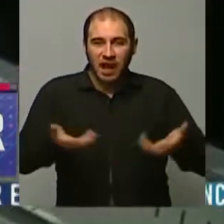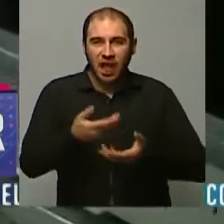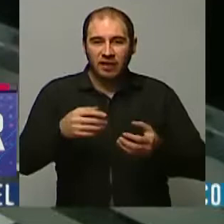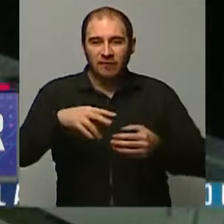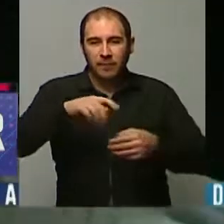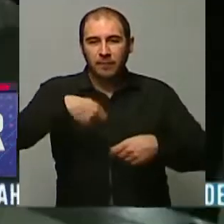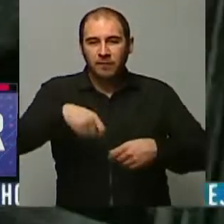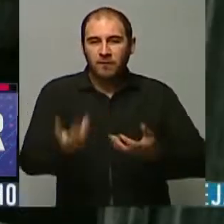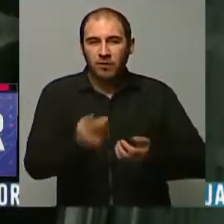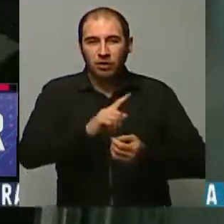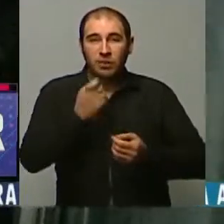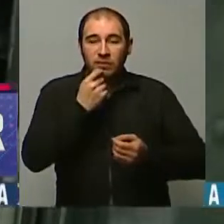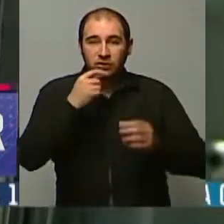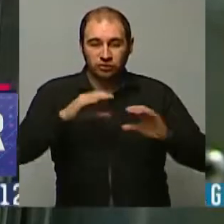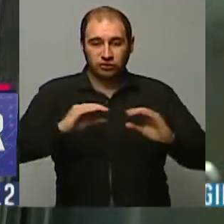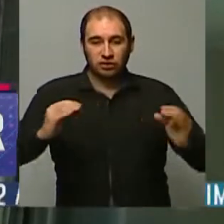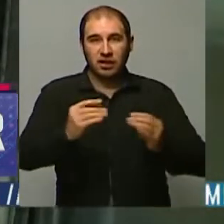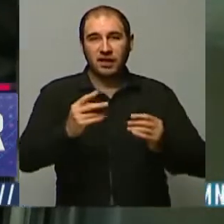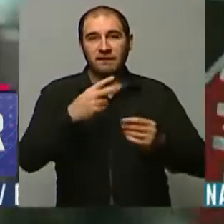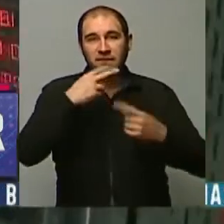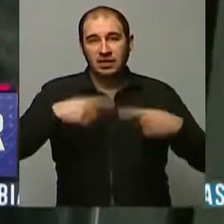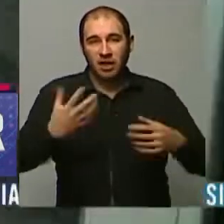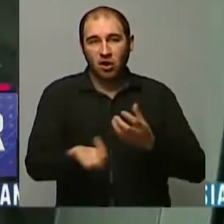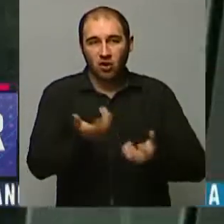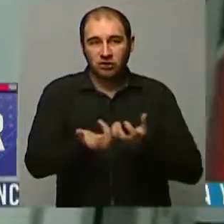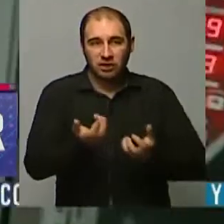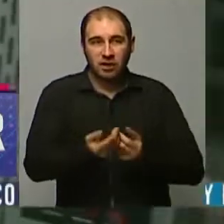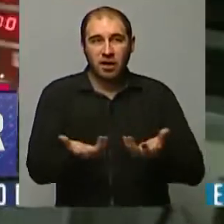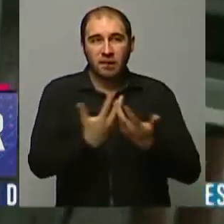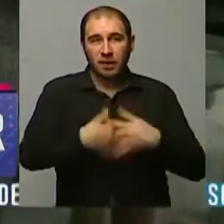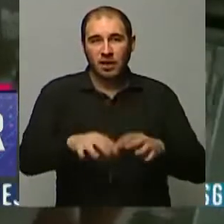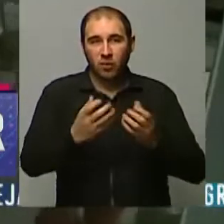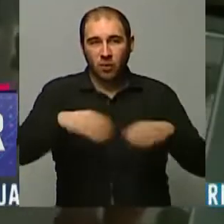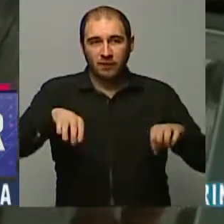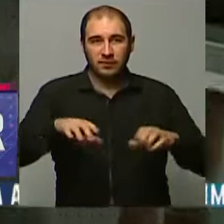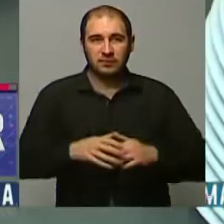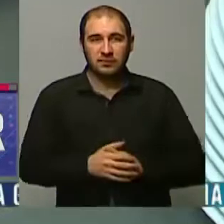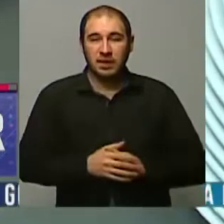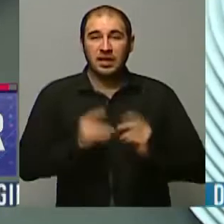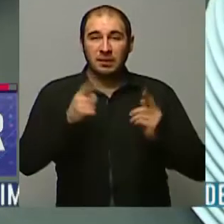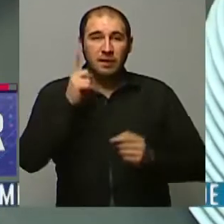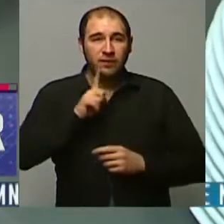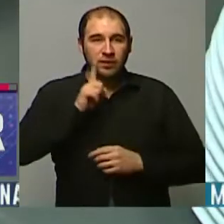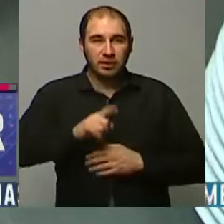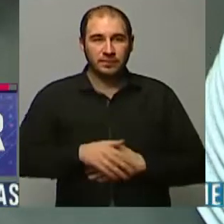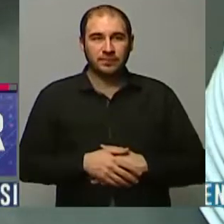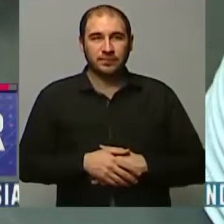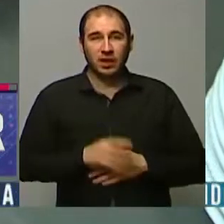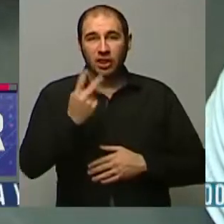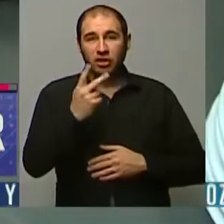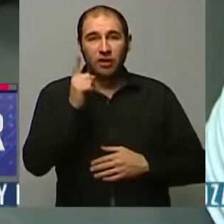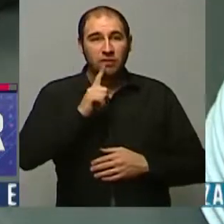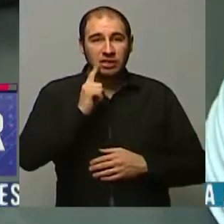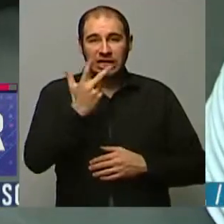o preparaciones como las tortillas con vegetales cocidos mezclados con el huevo y las frutas. Dos